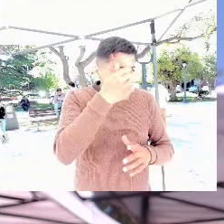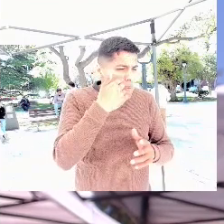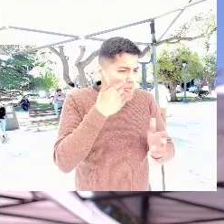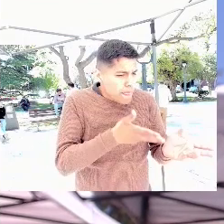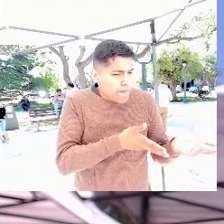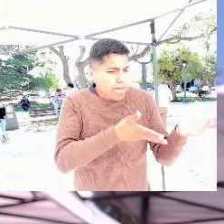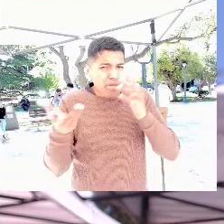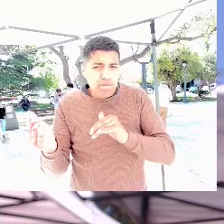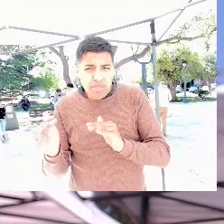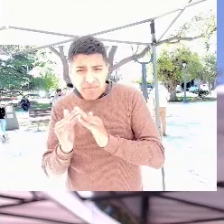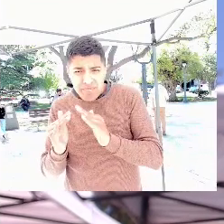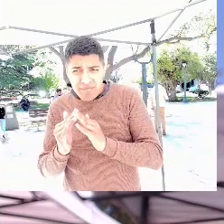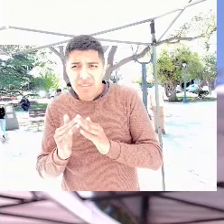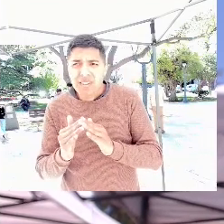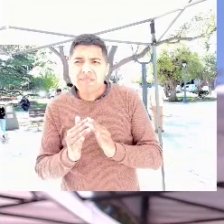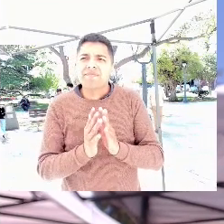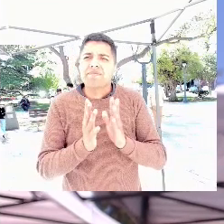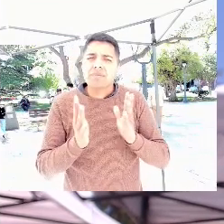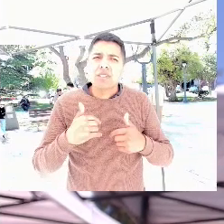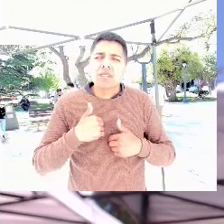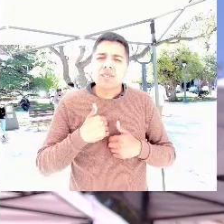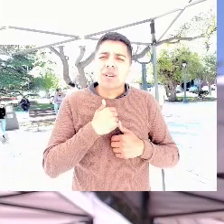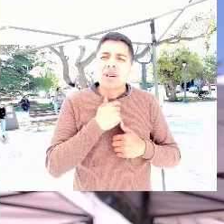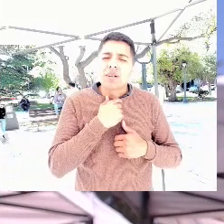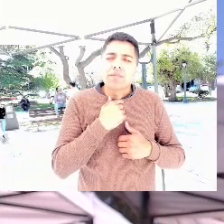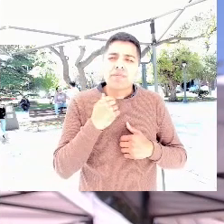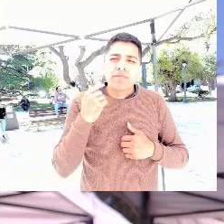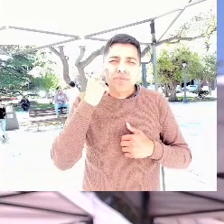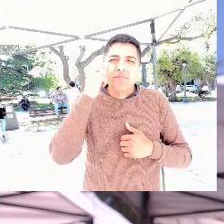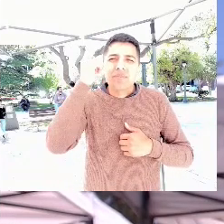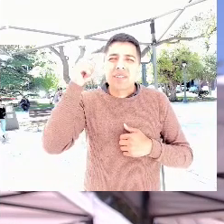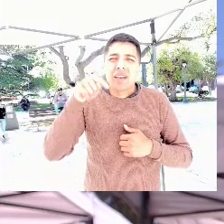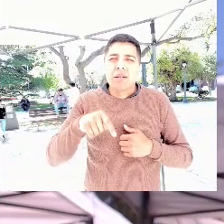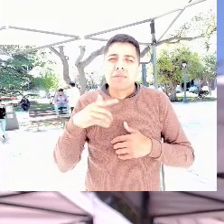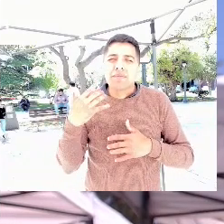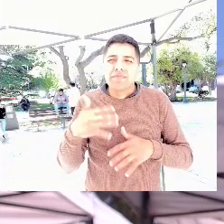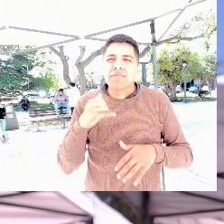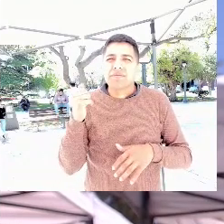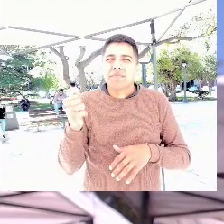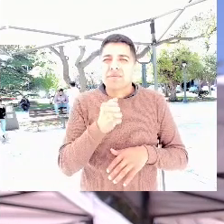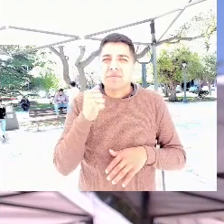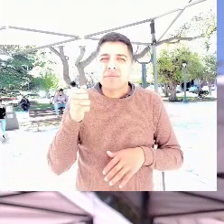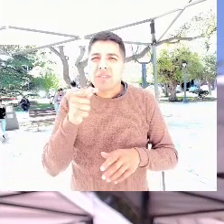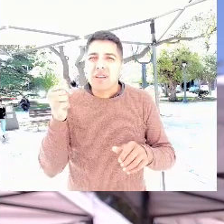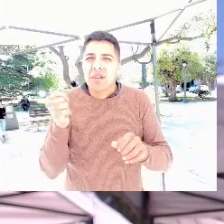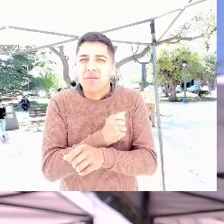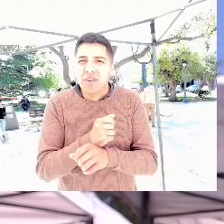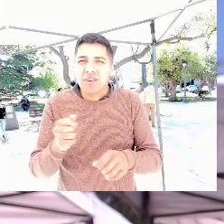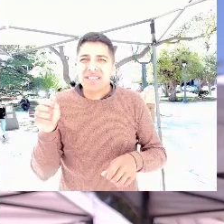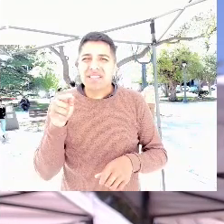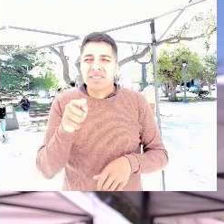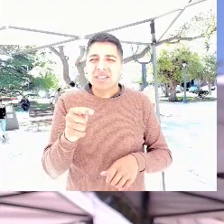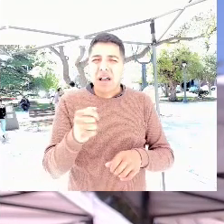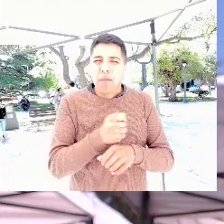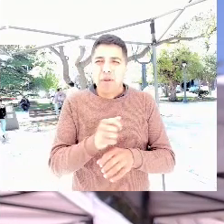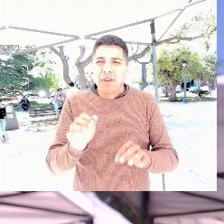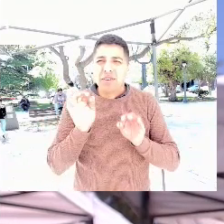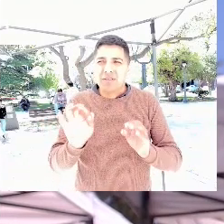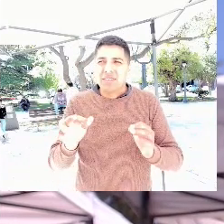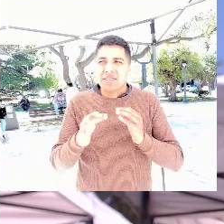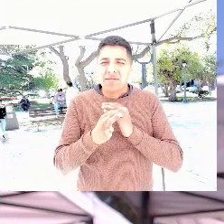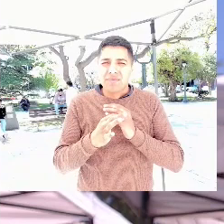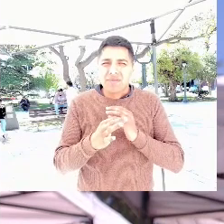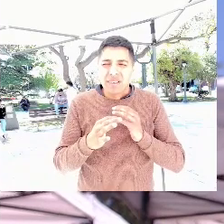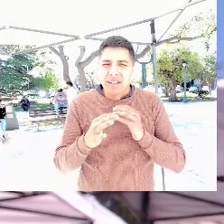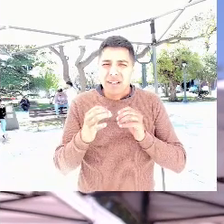populares. Por eso considero que es muy importante esta aprobación de presupuesto, que sigue